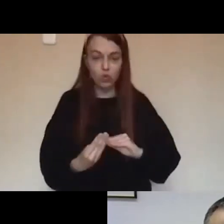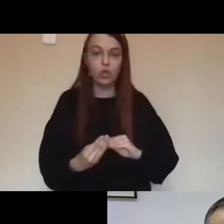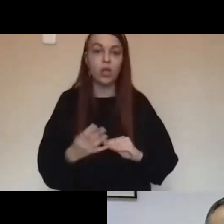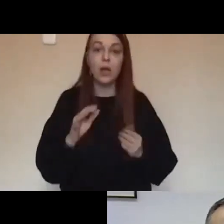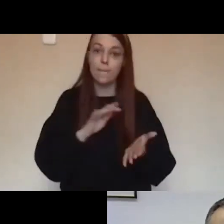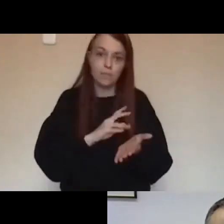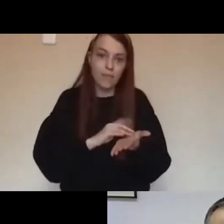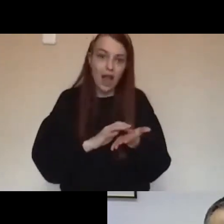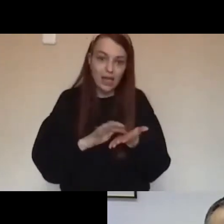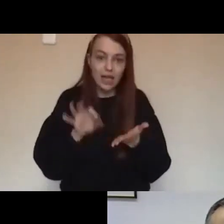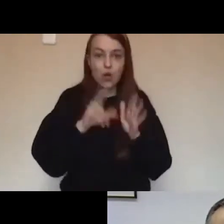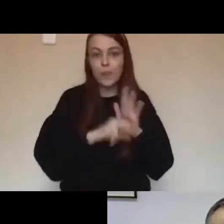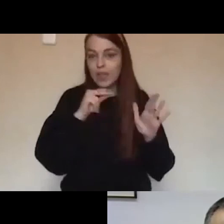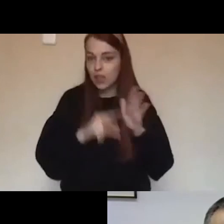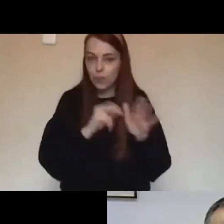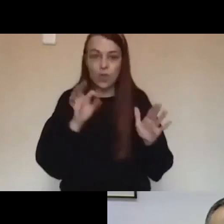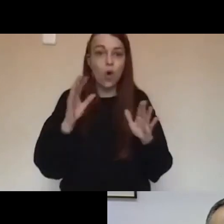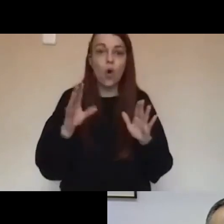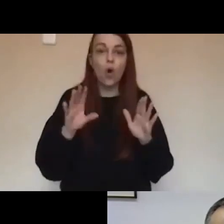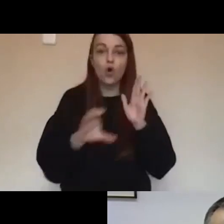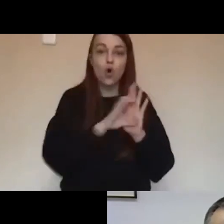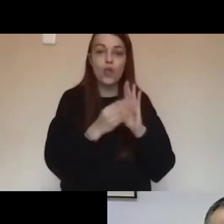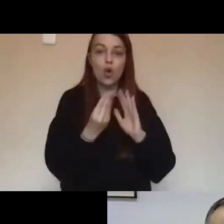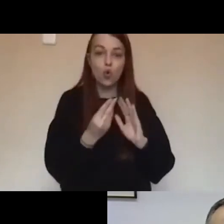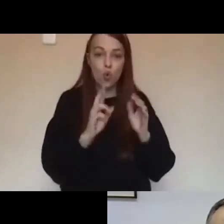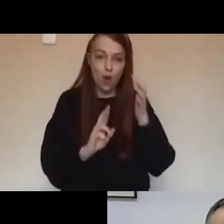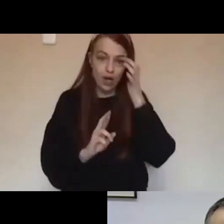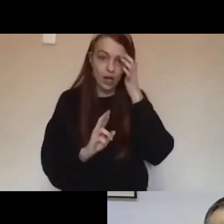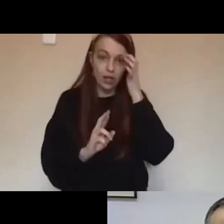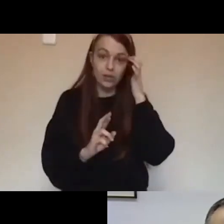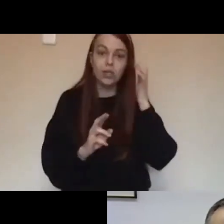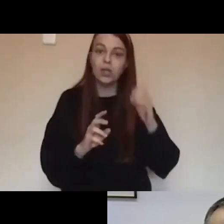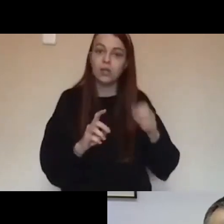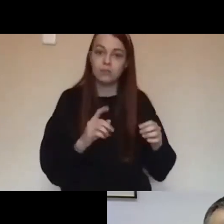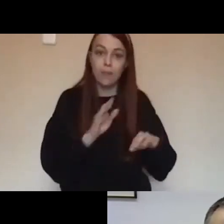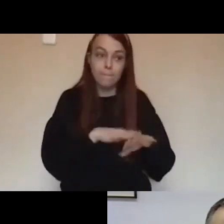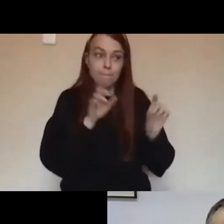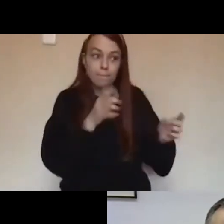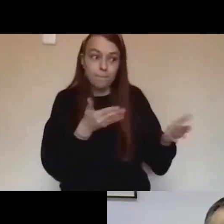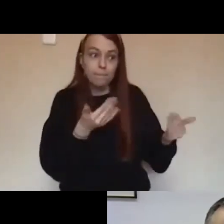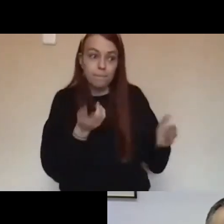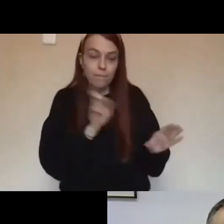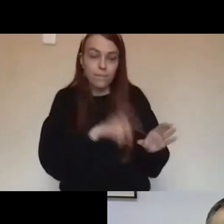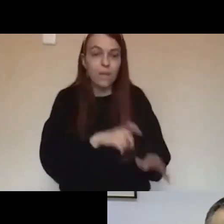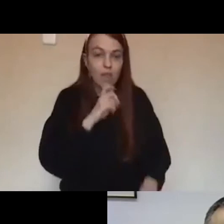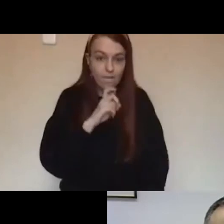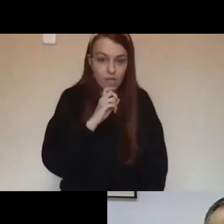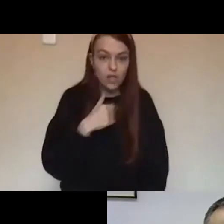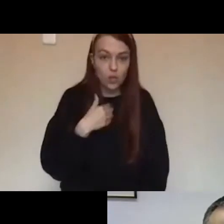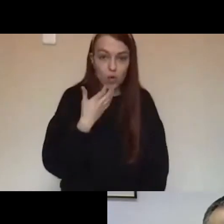braille o vídeos o un código QR es muy complejo. Y como, por ejemplo, a ti, Antonio, veo que